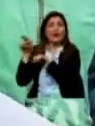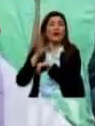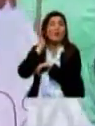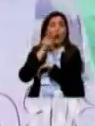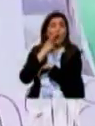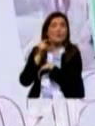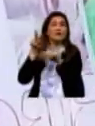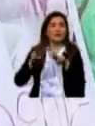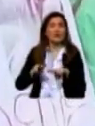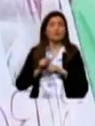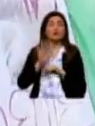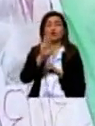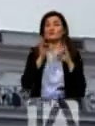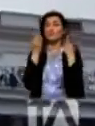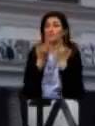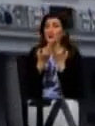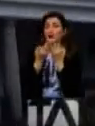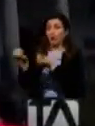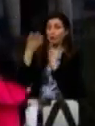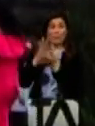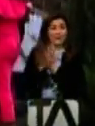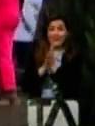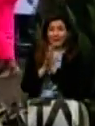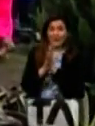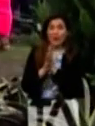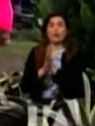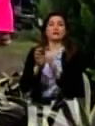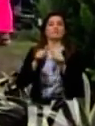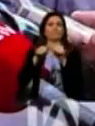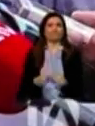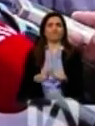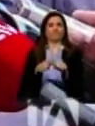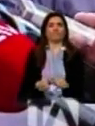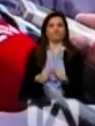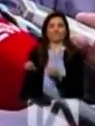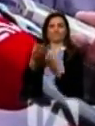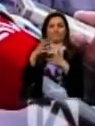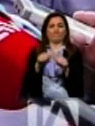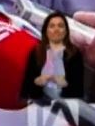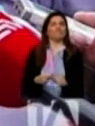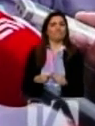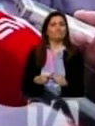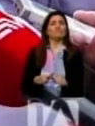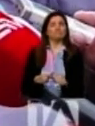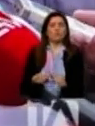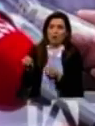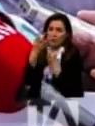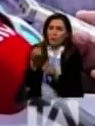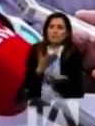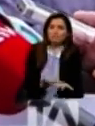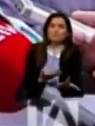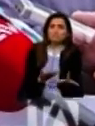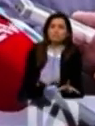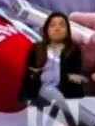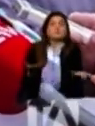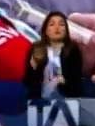los familiares de la pareja secuestrada que hasta no obtener información no dejarán la Plaza Grande. Vamos a estar aquí plantados hasta que nos den más información, saber